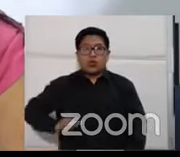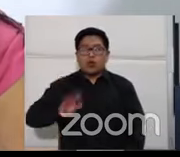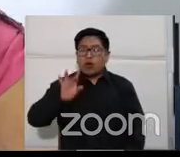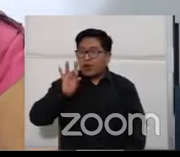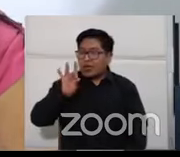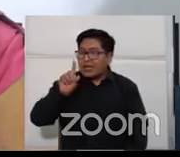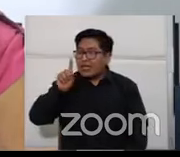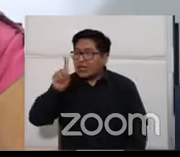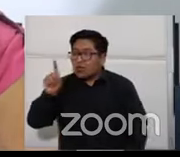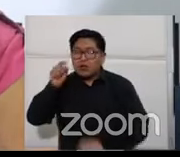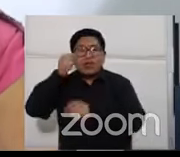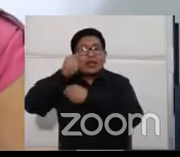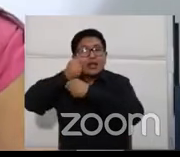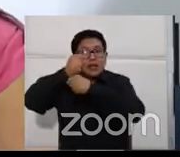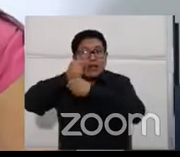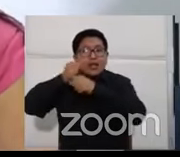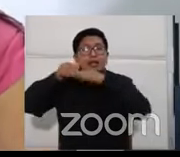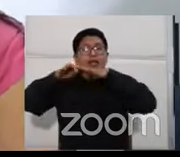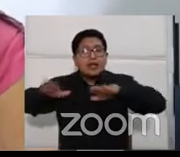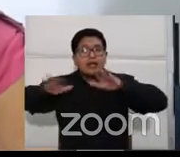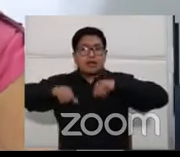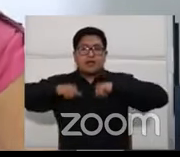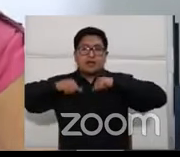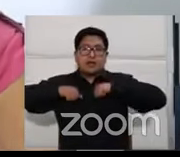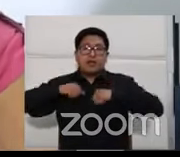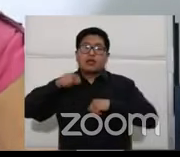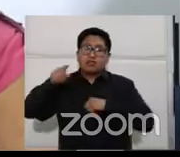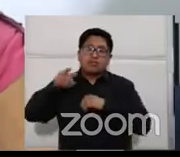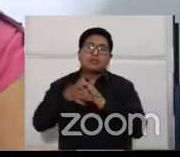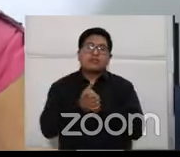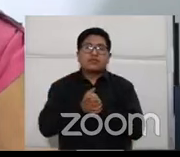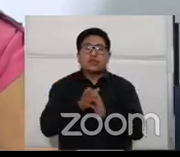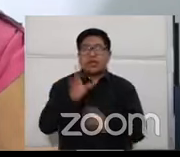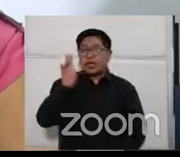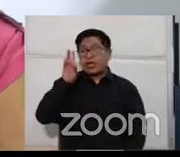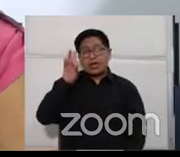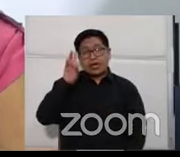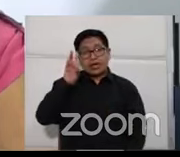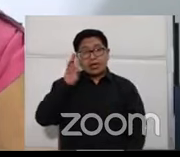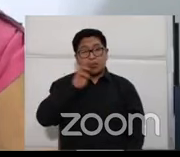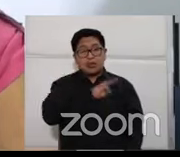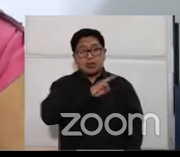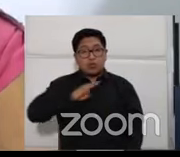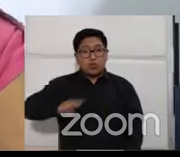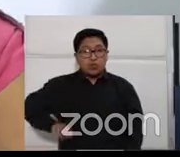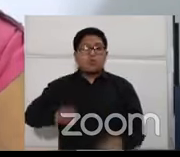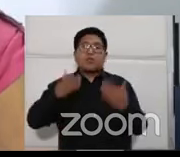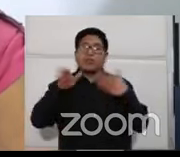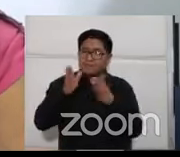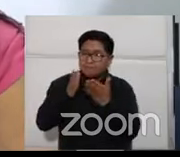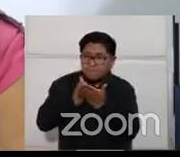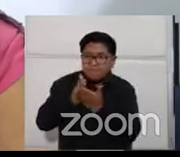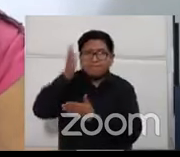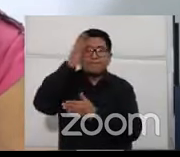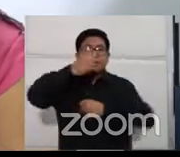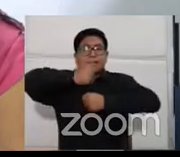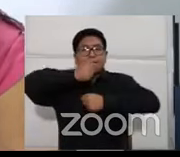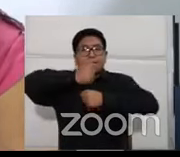estas gestiones de los 7 municipios que han registrado y autorizado trabajo infantil en las gestiones